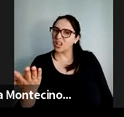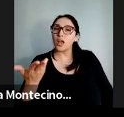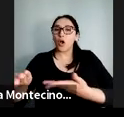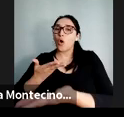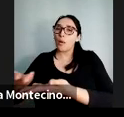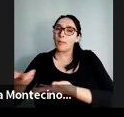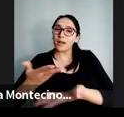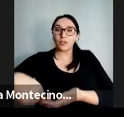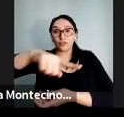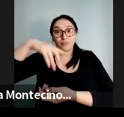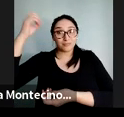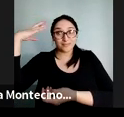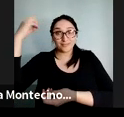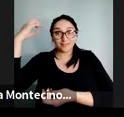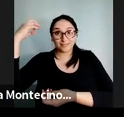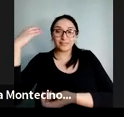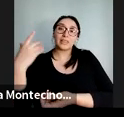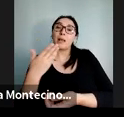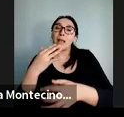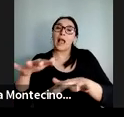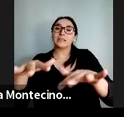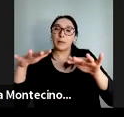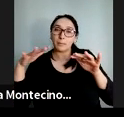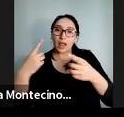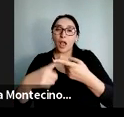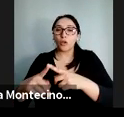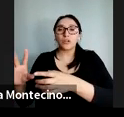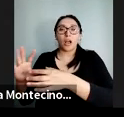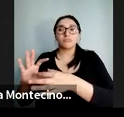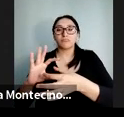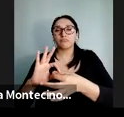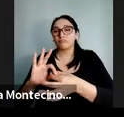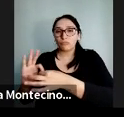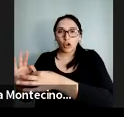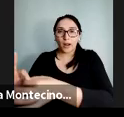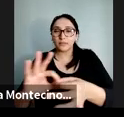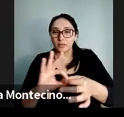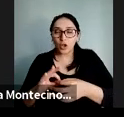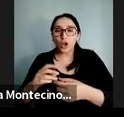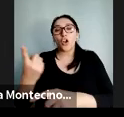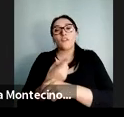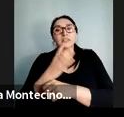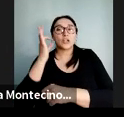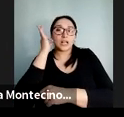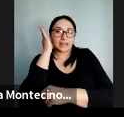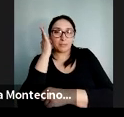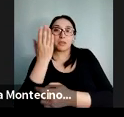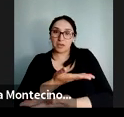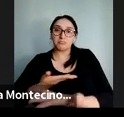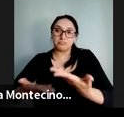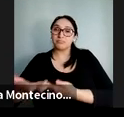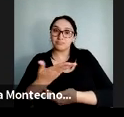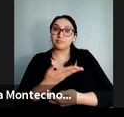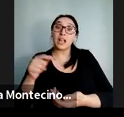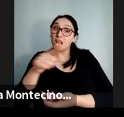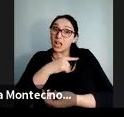socializar y compartir, ya sea en asambleas, en organizaciones, en conversaciones entre amigas en el fondo, que sea algo de